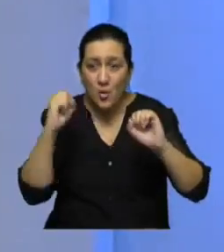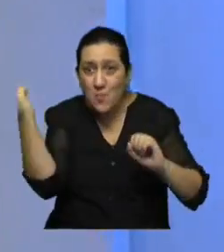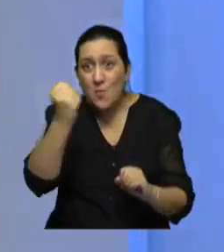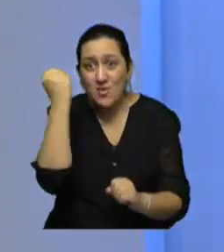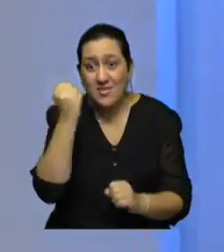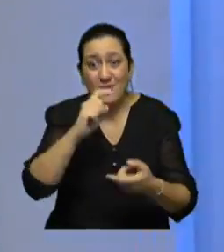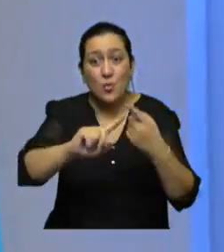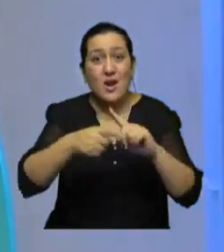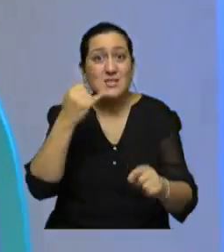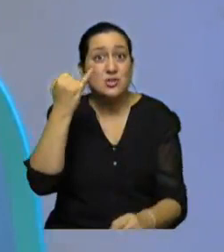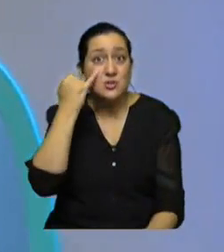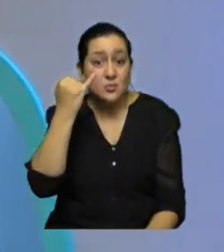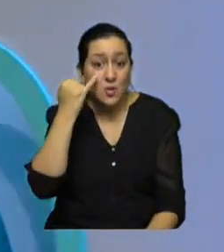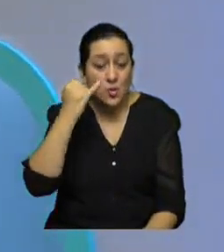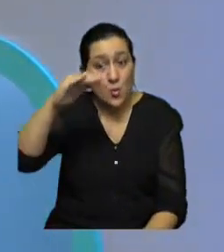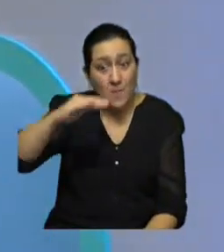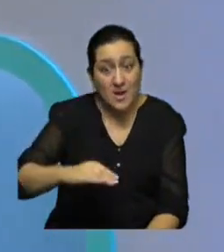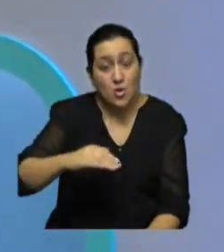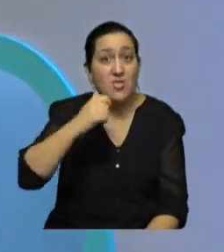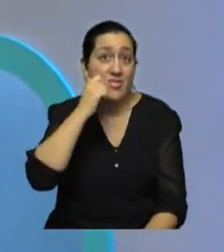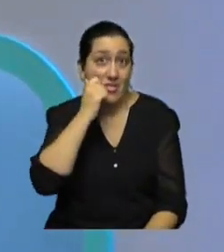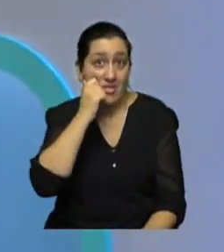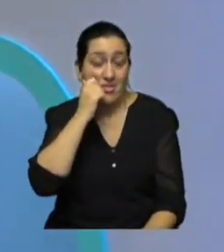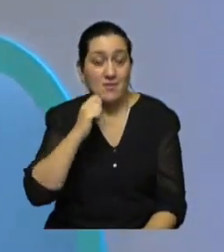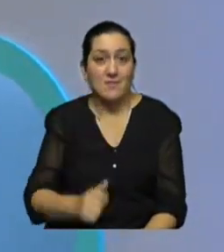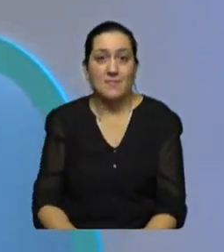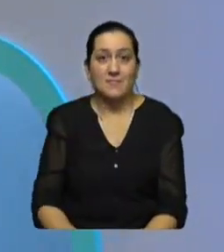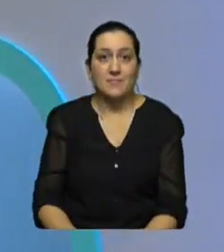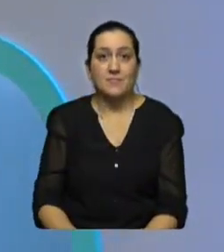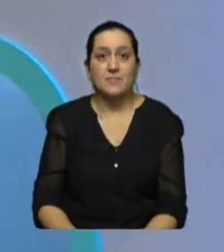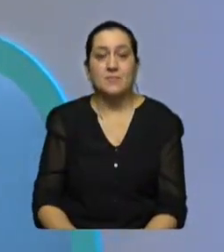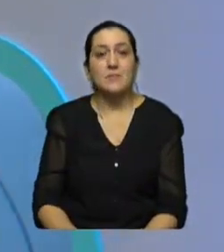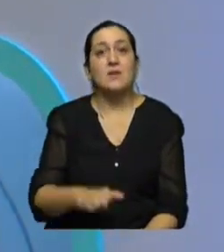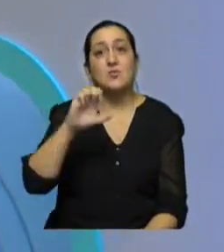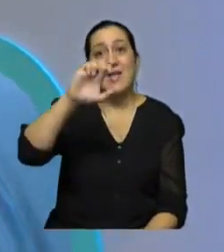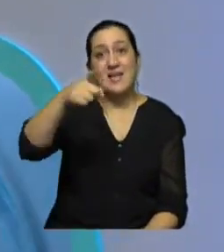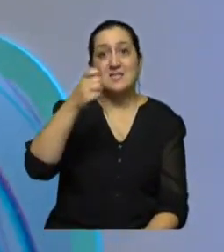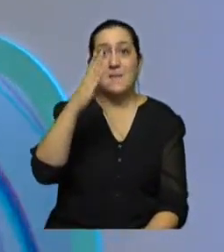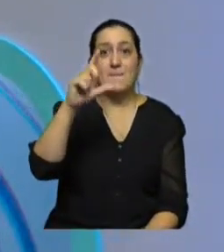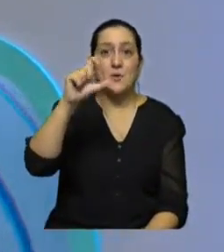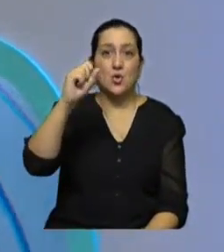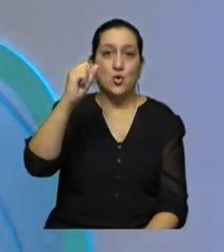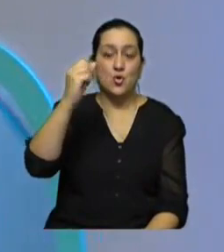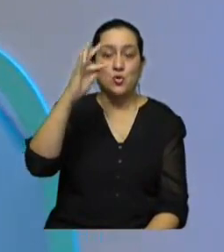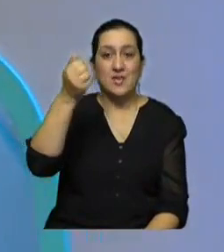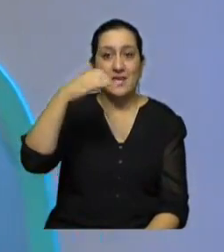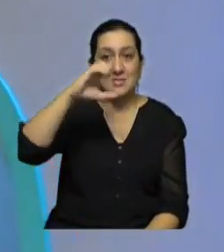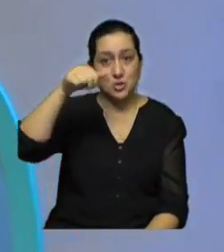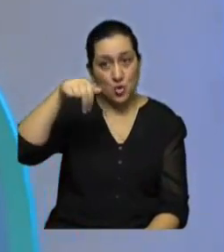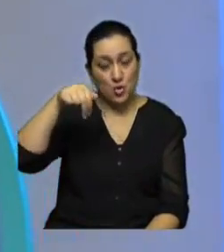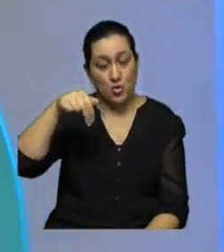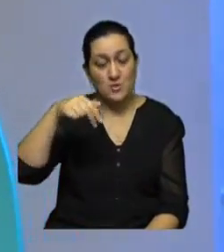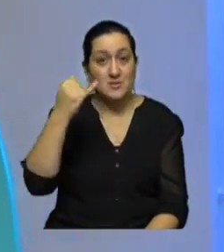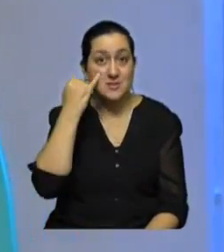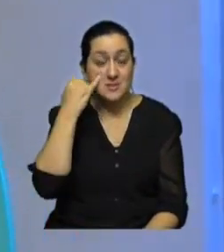que una persona menor de 18 años es abusada sexualmente, es explotada sexualmente por un adulto responsable. Convengamos que a un hotel de